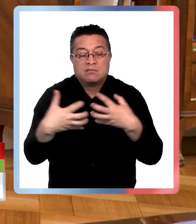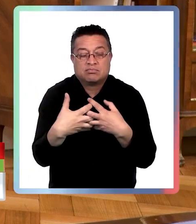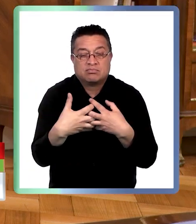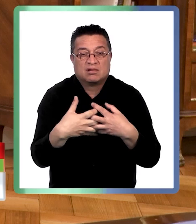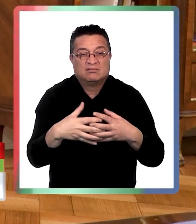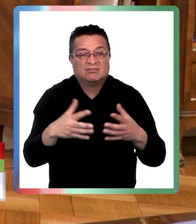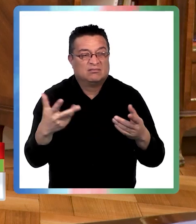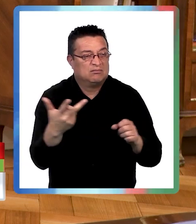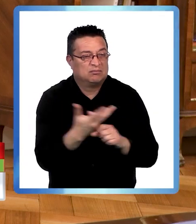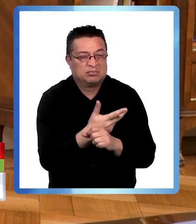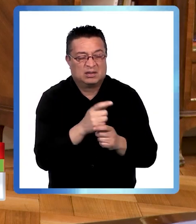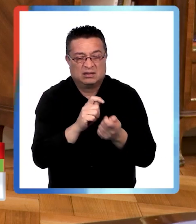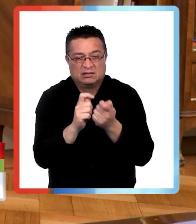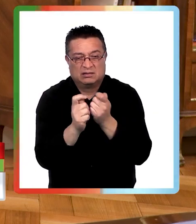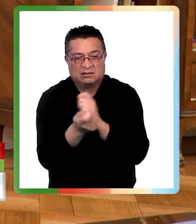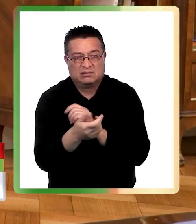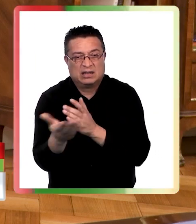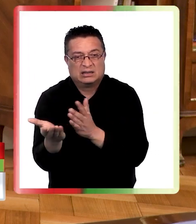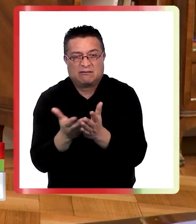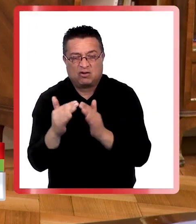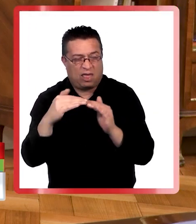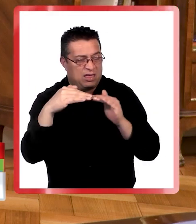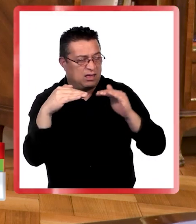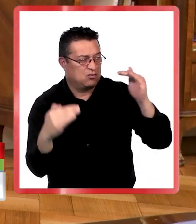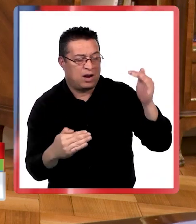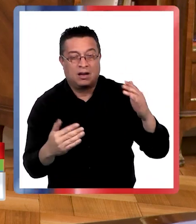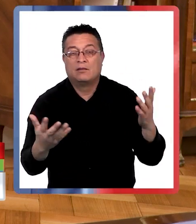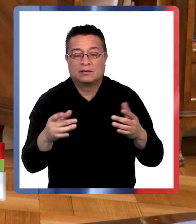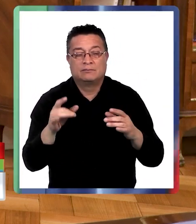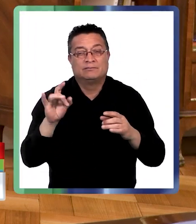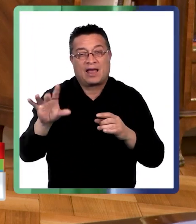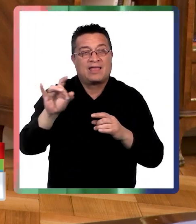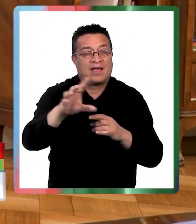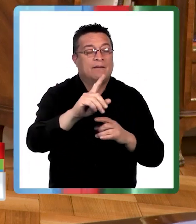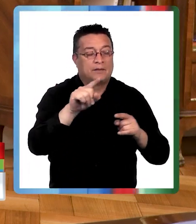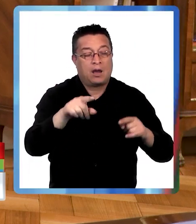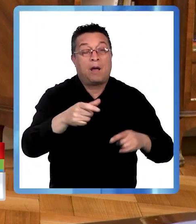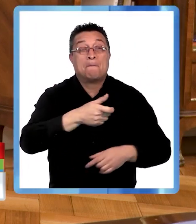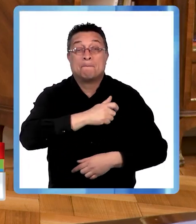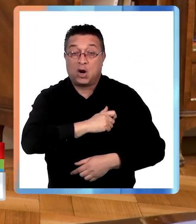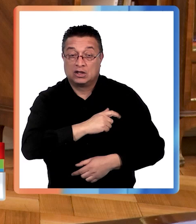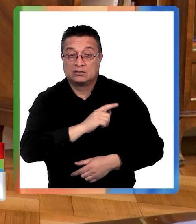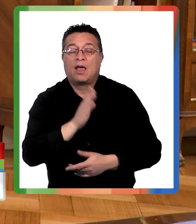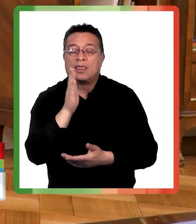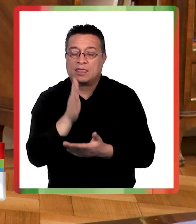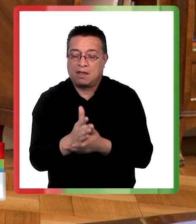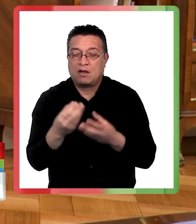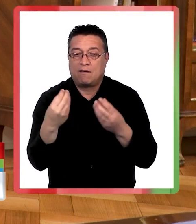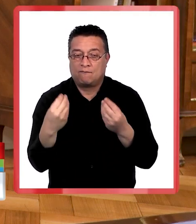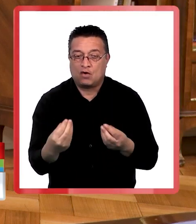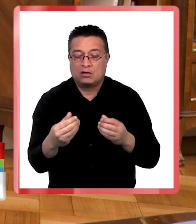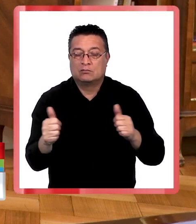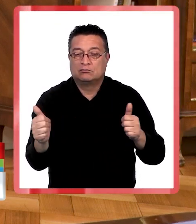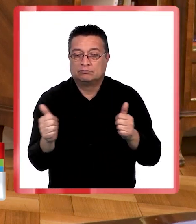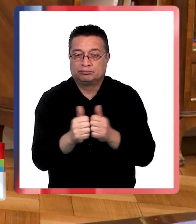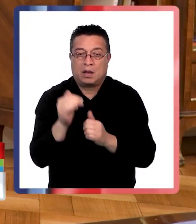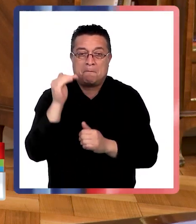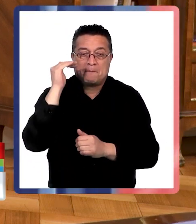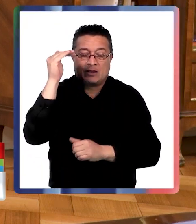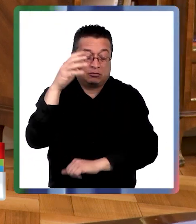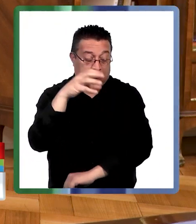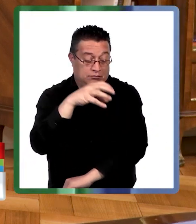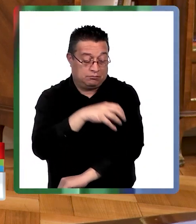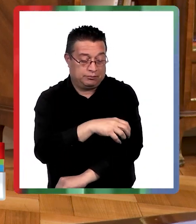pierde coherencia, se empieza a volver el servicio muy desigual en cada lugar. Entonces, la policía es bueno que siga con un mando central, con un